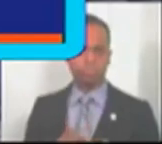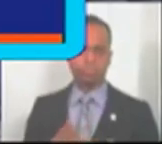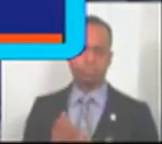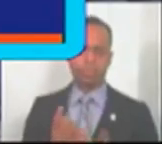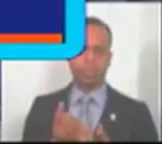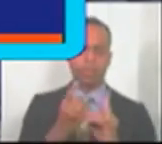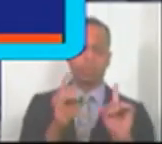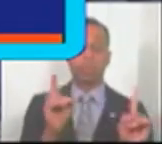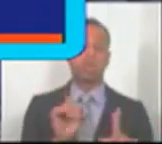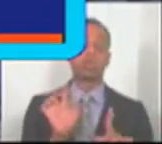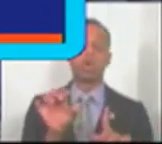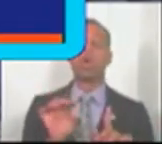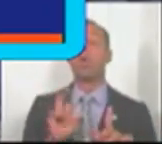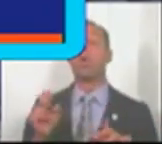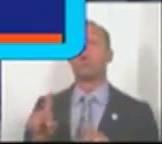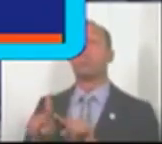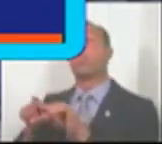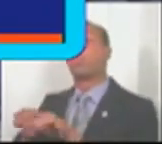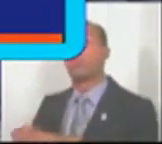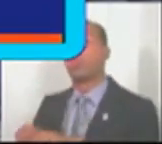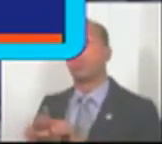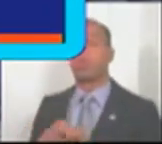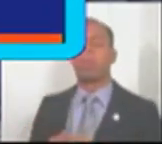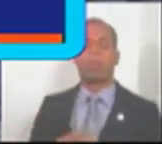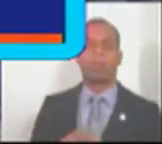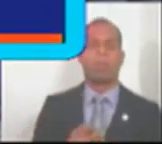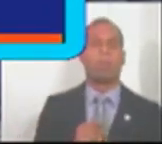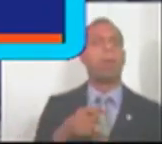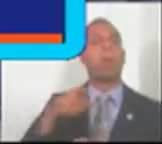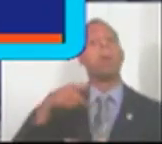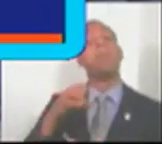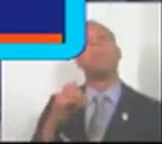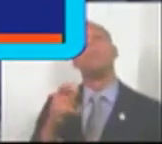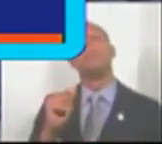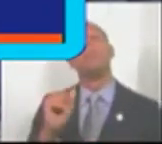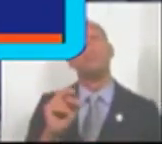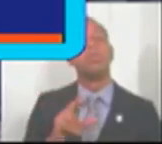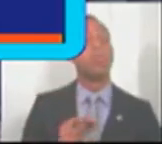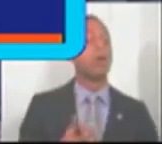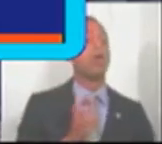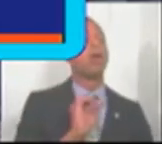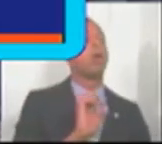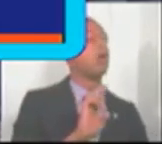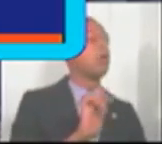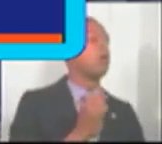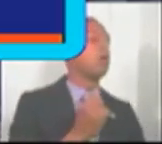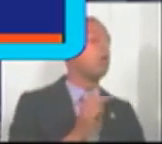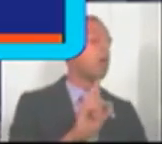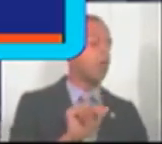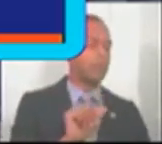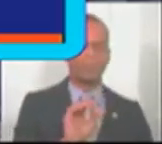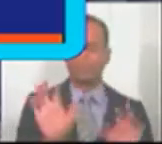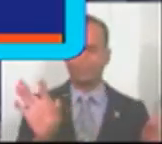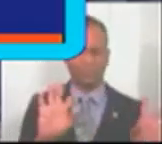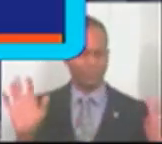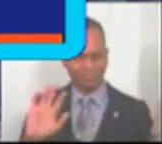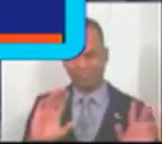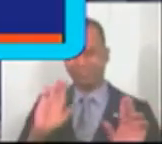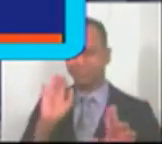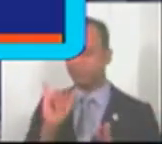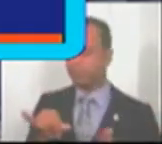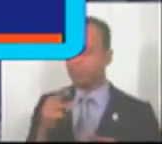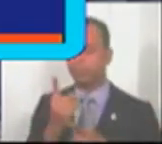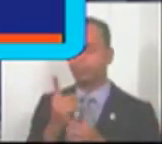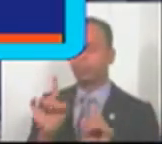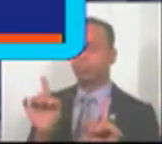apellidos, que no se llamara popular, que no se llamara orgánica, que no se llamara de ninguna manera,